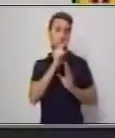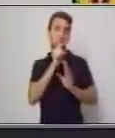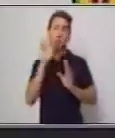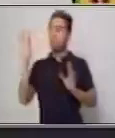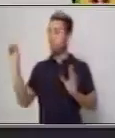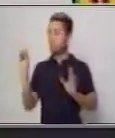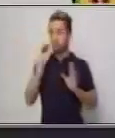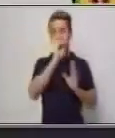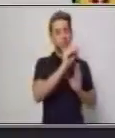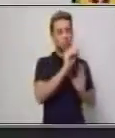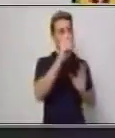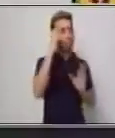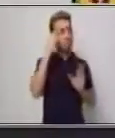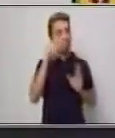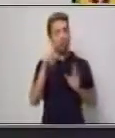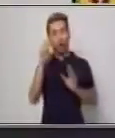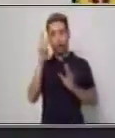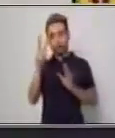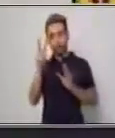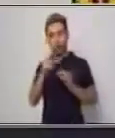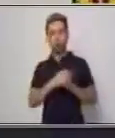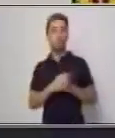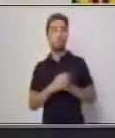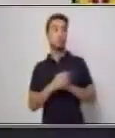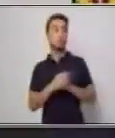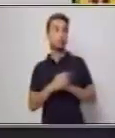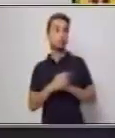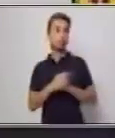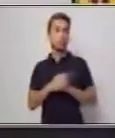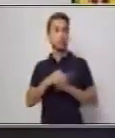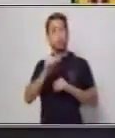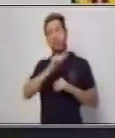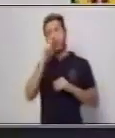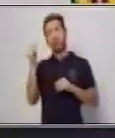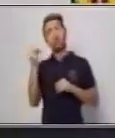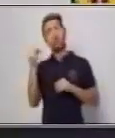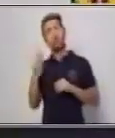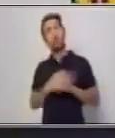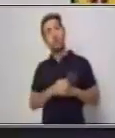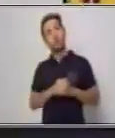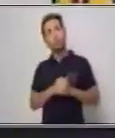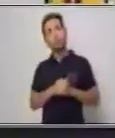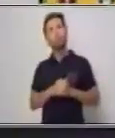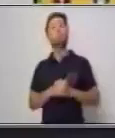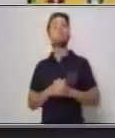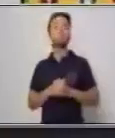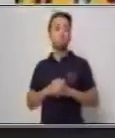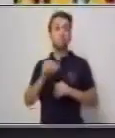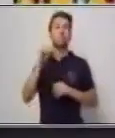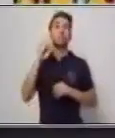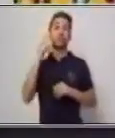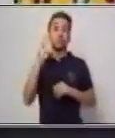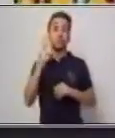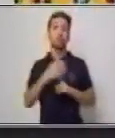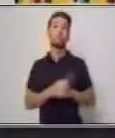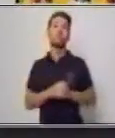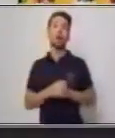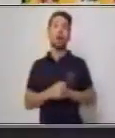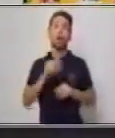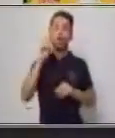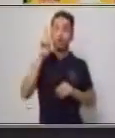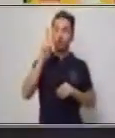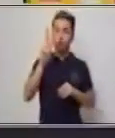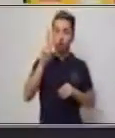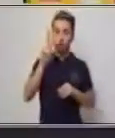un divisor para 2. ¿Cuál es el siguiente número? Ah, muy bien, el número 2. 2